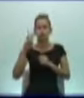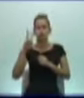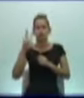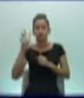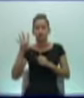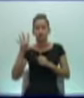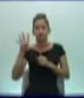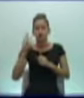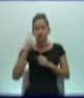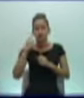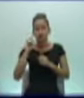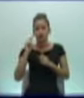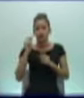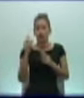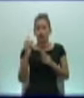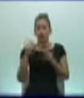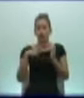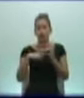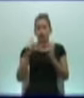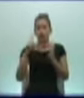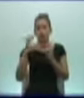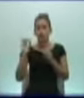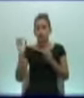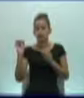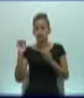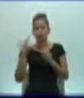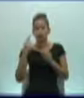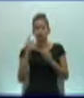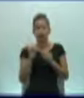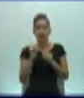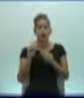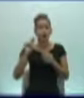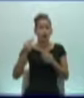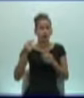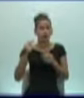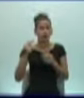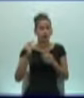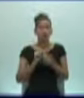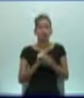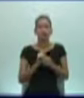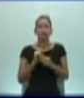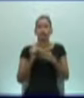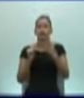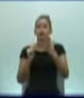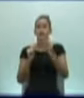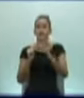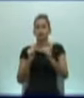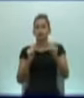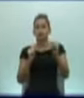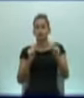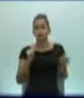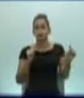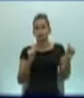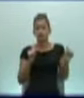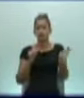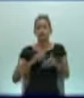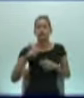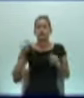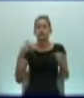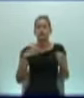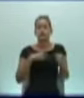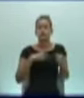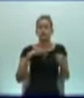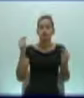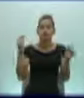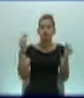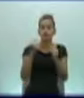corremos la coma, 1, 2 lugares a la derecha, obtenemos como resultado 25 y podemos decir